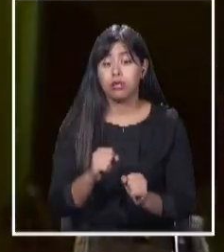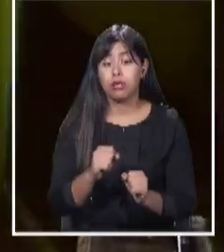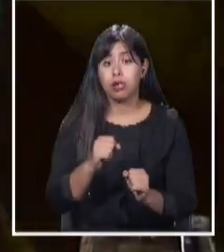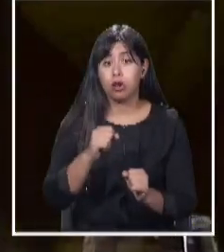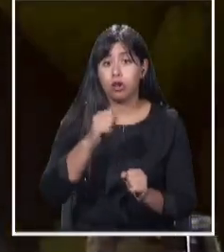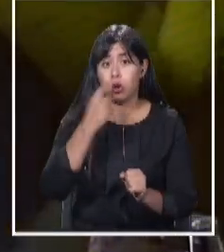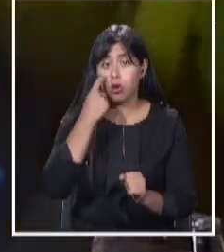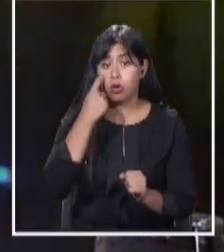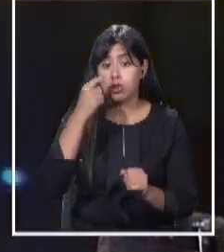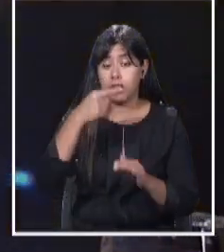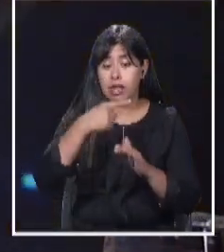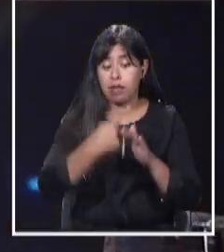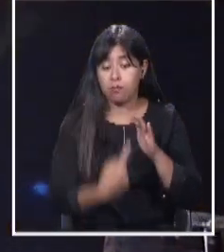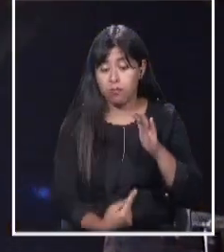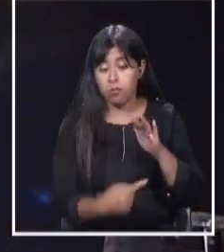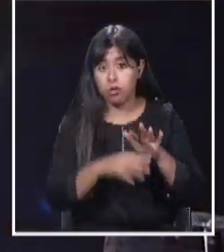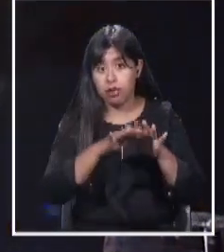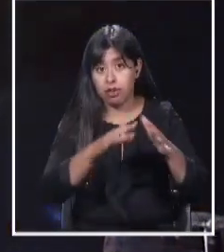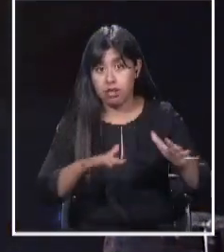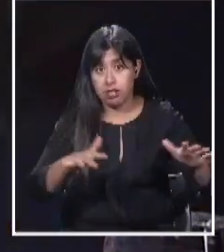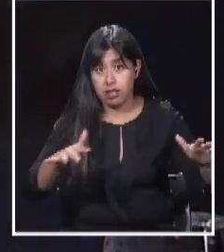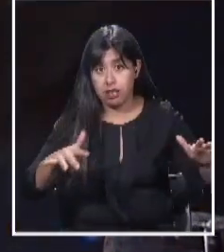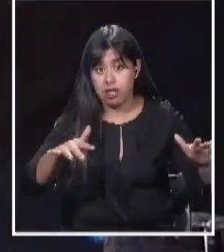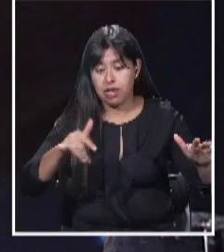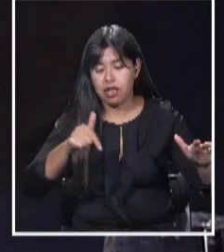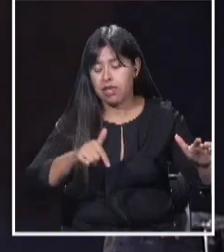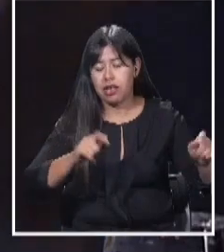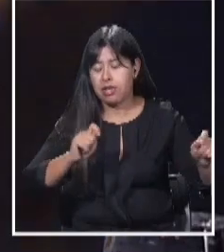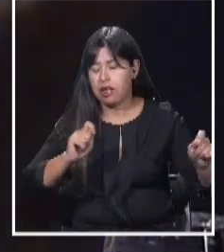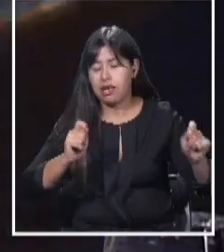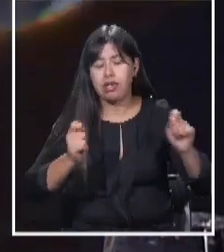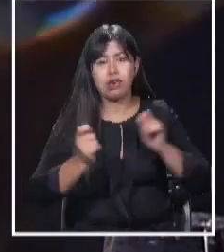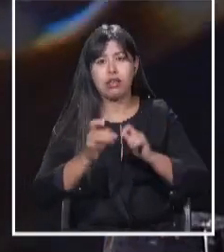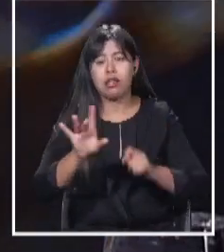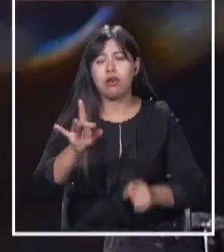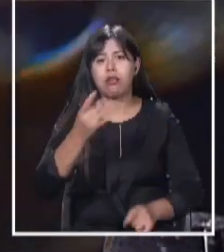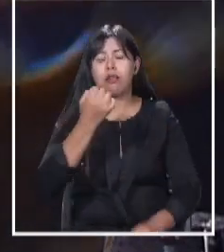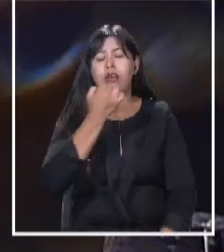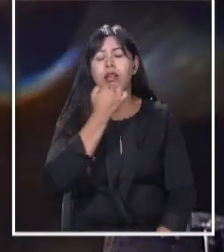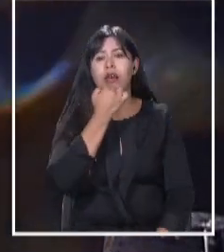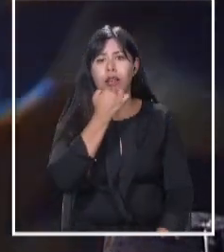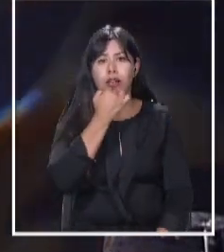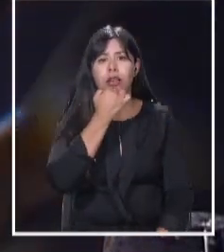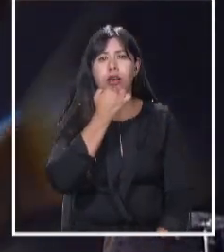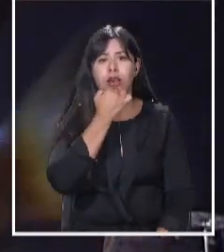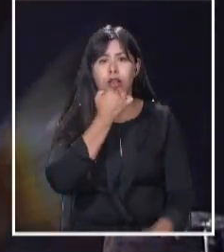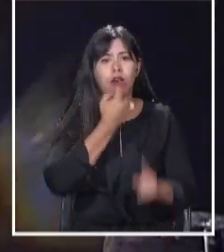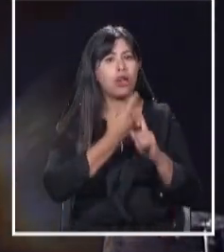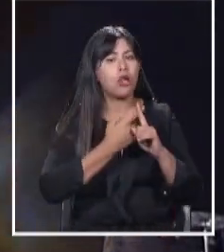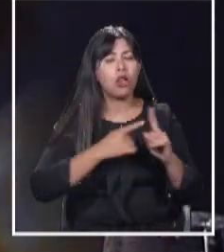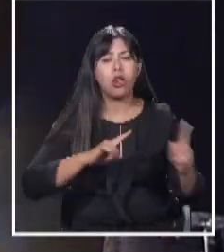agua, creo que te cambia totalmente el chip y te hace darte cuenta realmente de que es otro